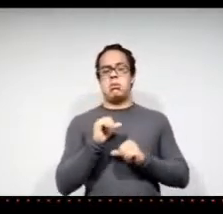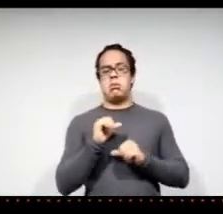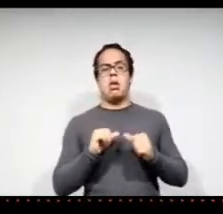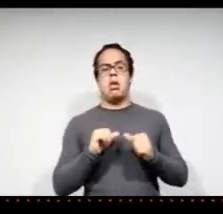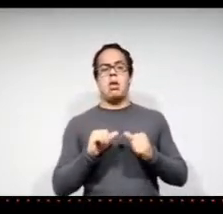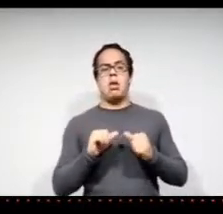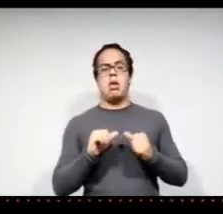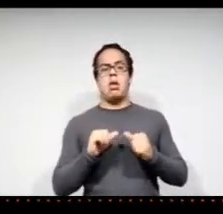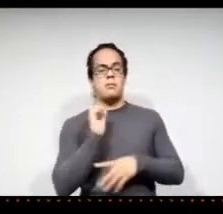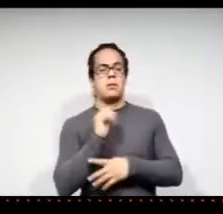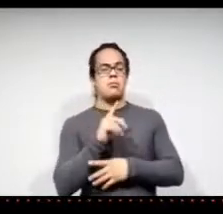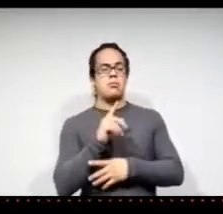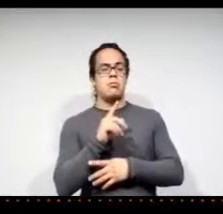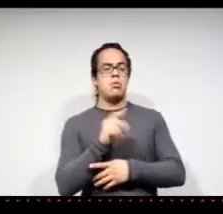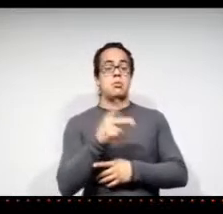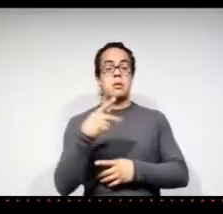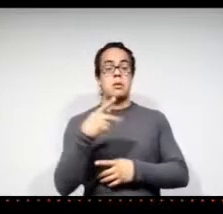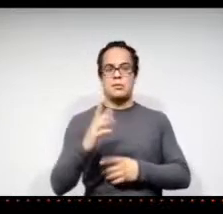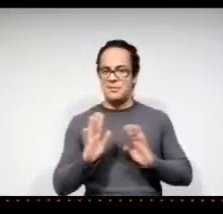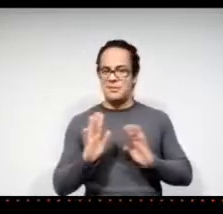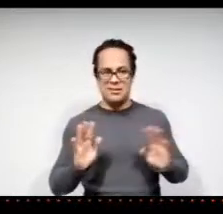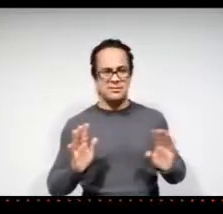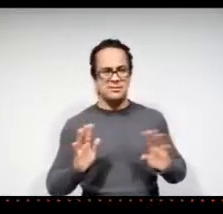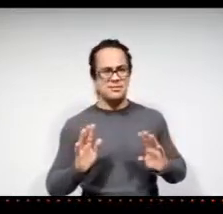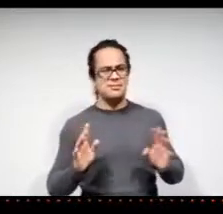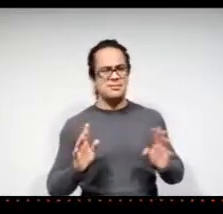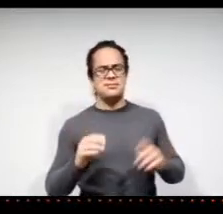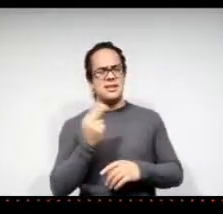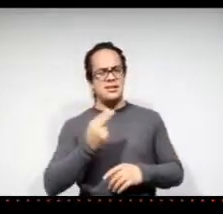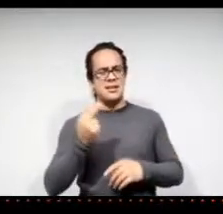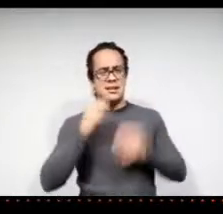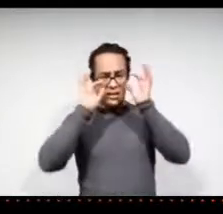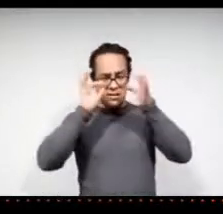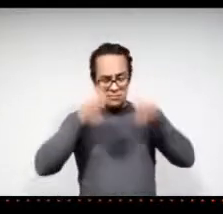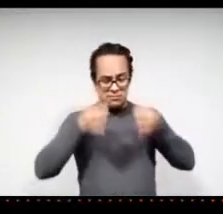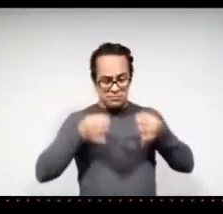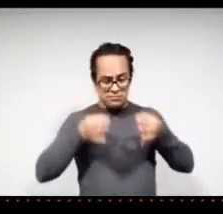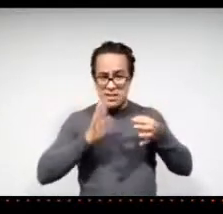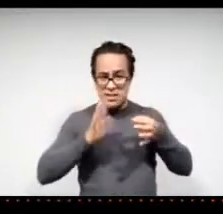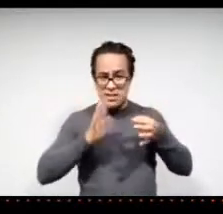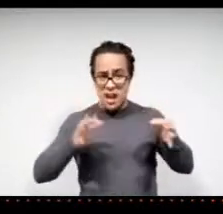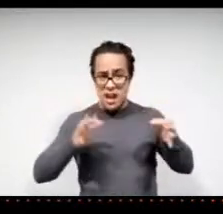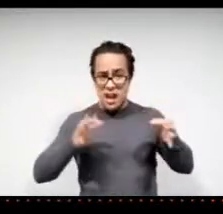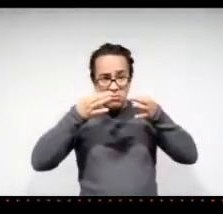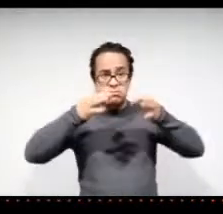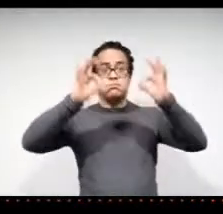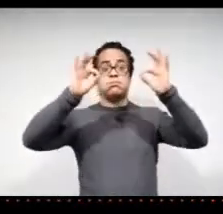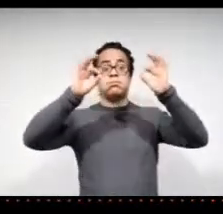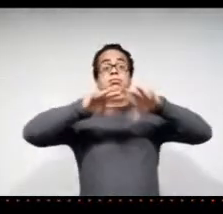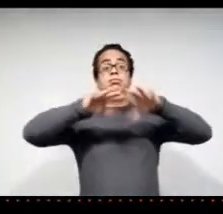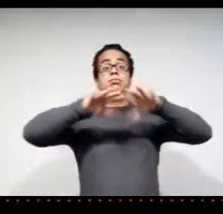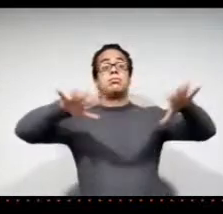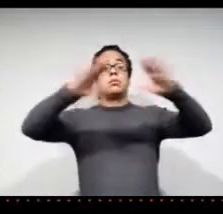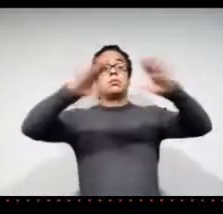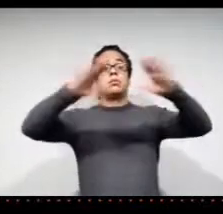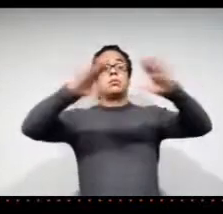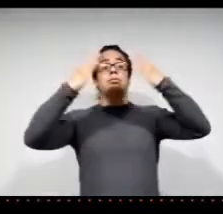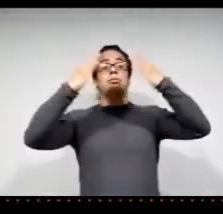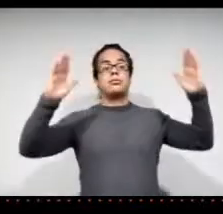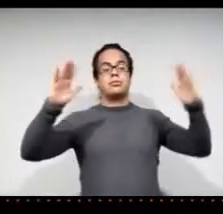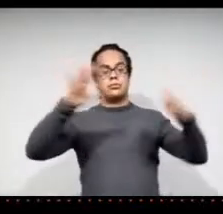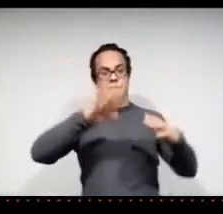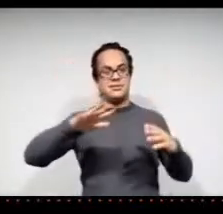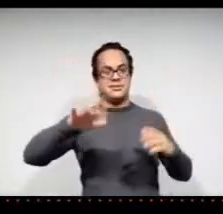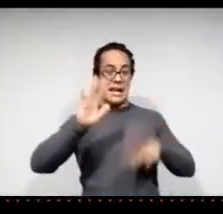la apertura de levantar la vista hacia afuera, eso nos ha faltado yo. Entonces, y perdón la palabra soberbia, se oyó muy fuerte,